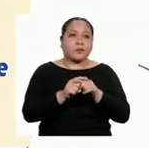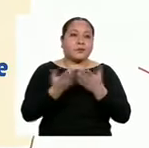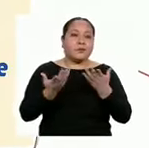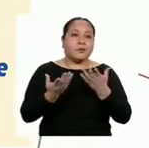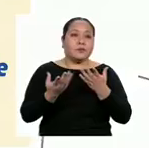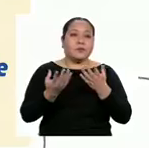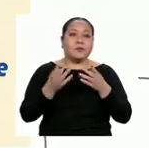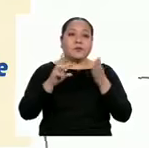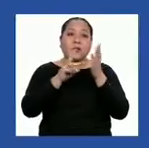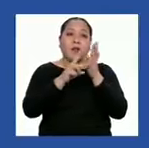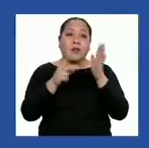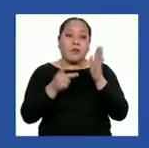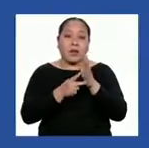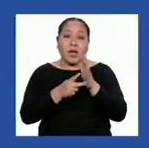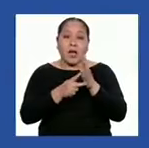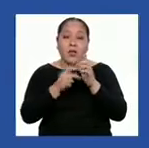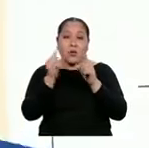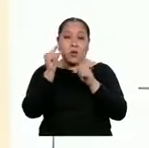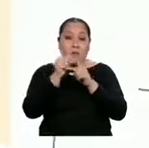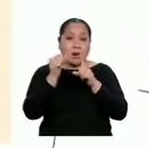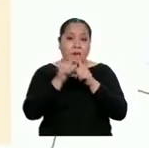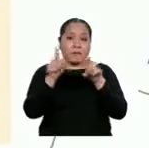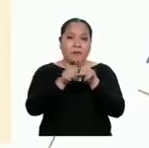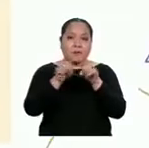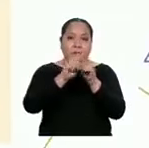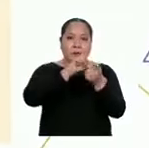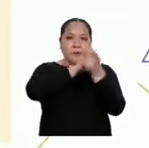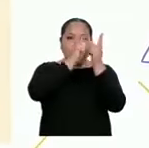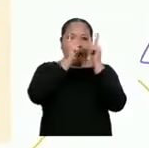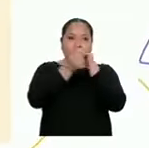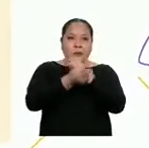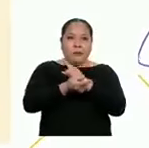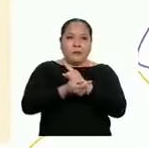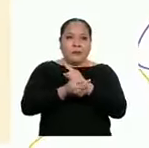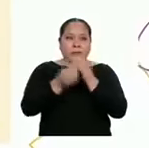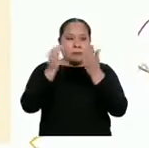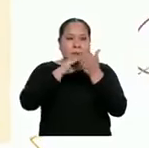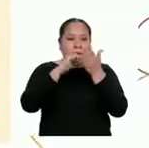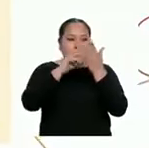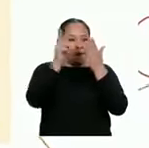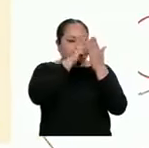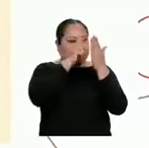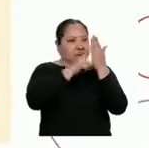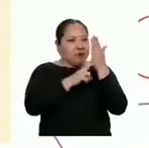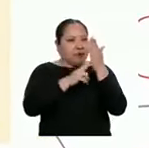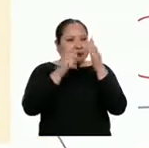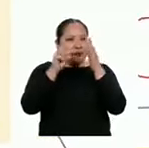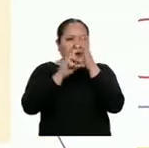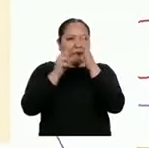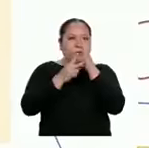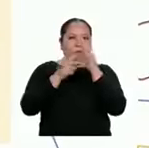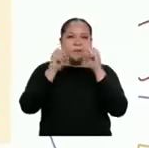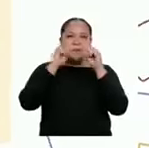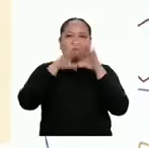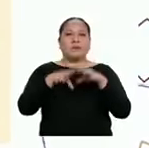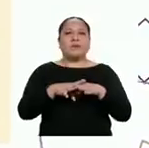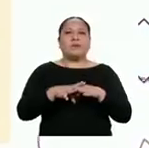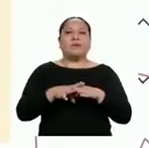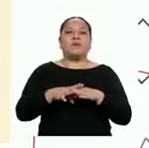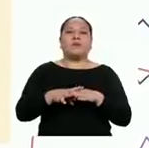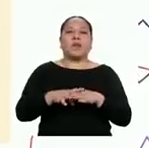términos también evolucionan. Revisemos el texto nuevamente. ¿A qué se refiere con